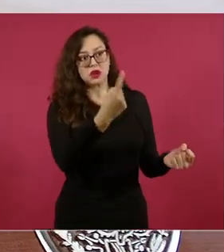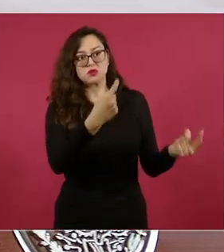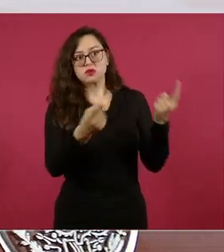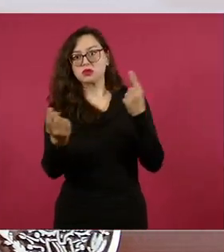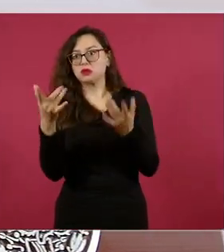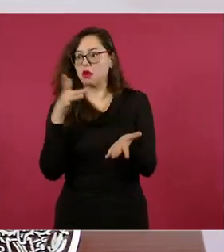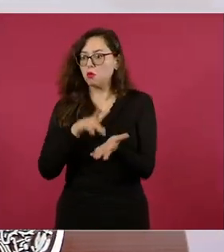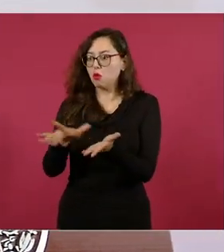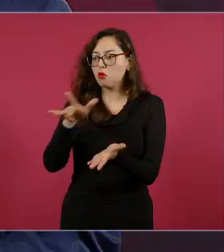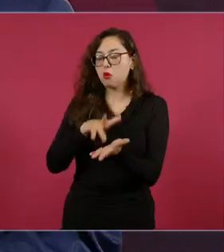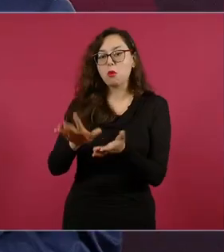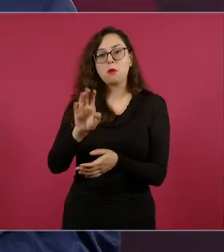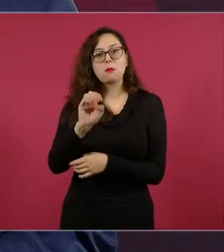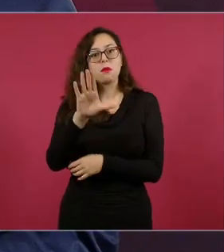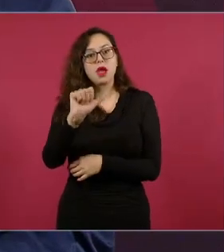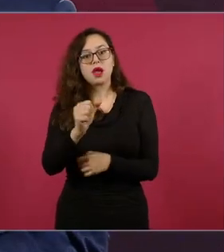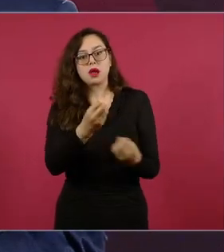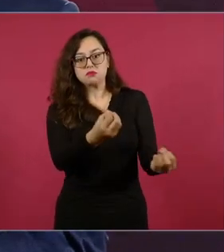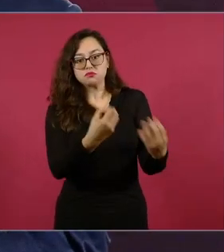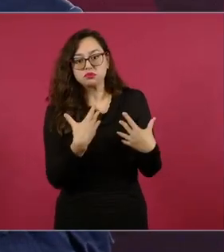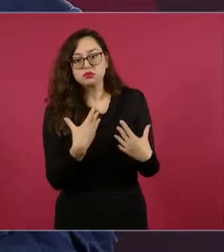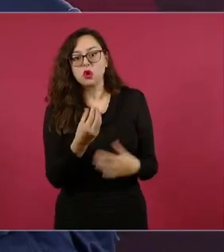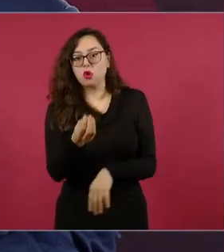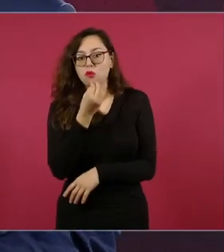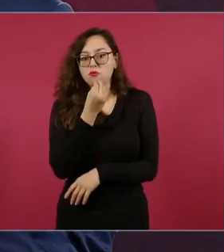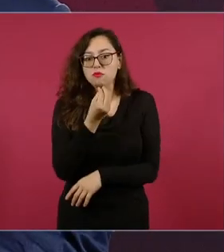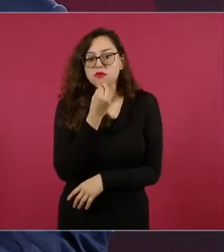beca. Nos daban comida,